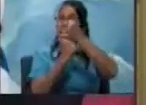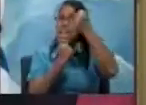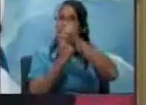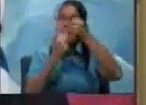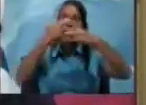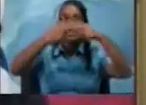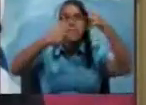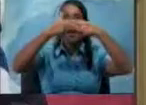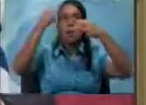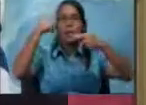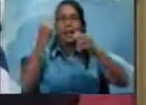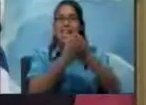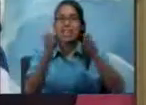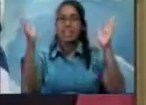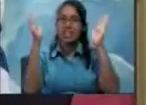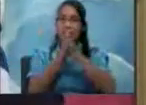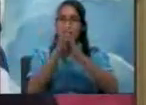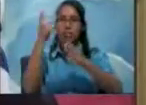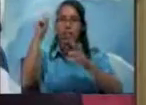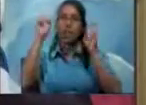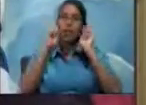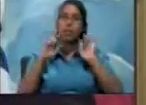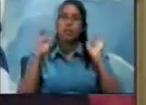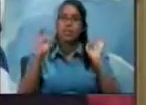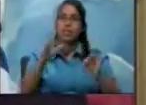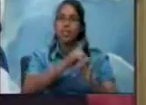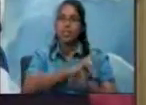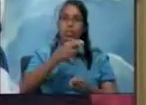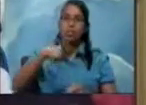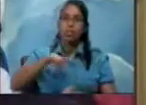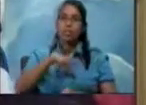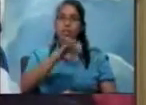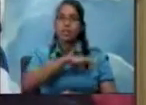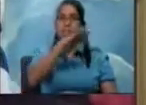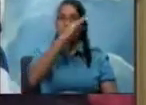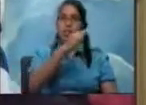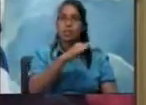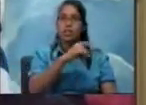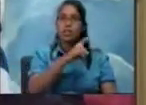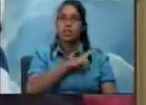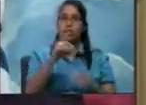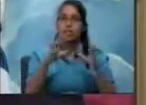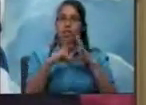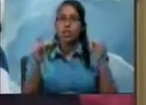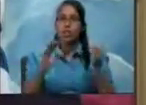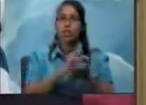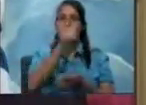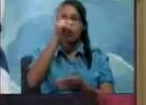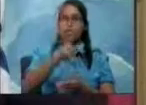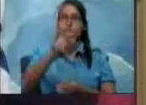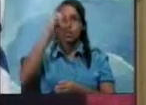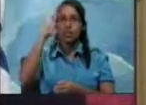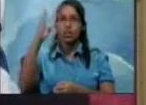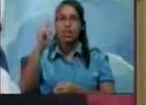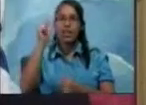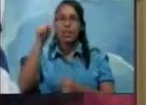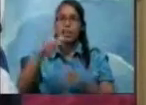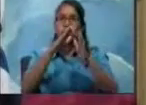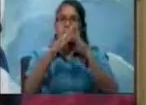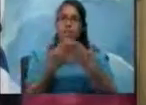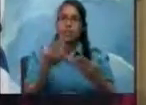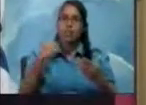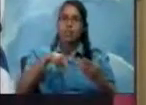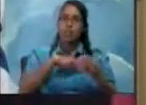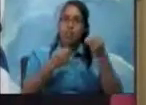la santificación para la purificación de nuestras almas que toda la gloria sea de Dios que esta palabra que nos